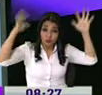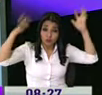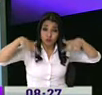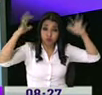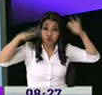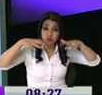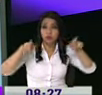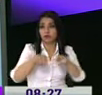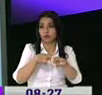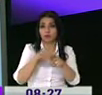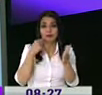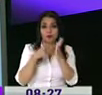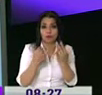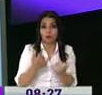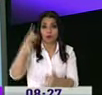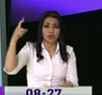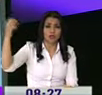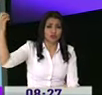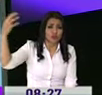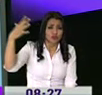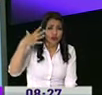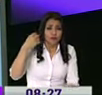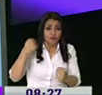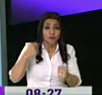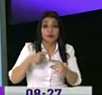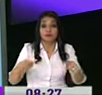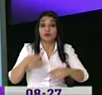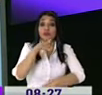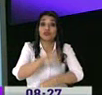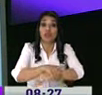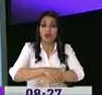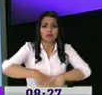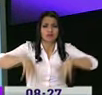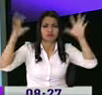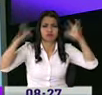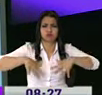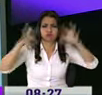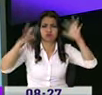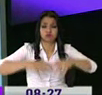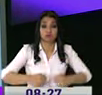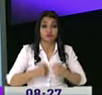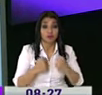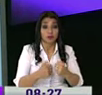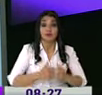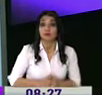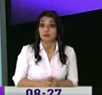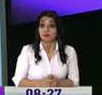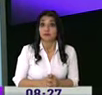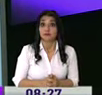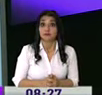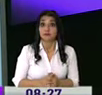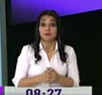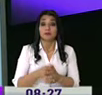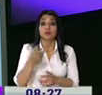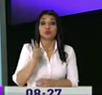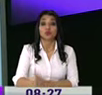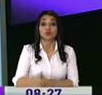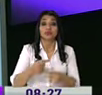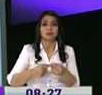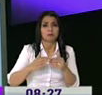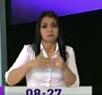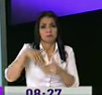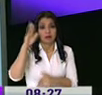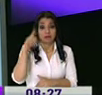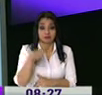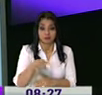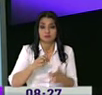días en las mañanas con un sol intenso, en la tarde hay tormentas y una lluvia sumamente fuerte, y sobre todo en la parte sur de Quito. Ahí va a haber